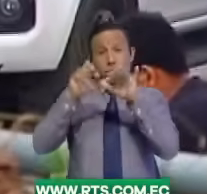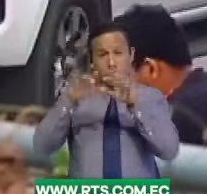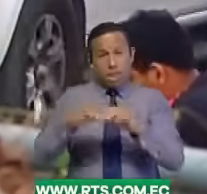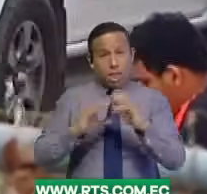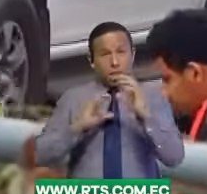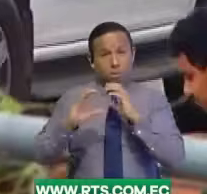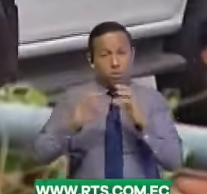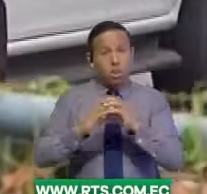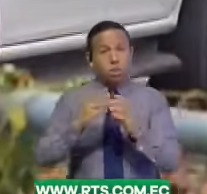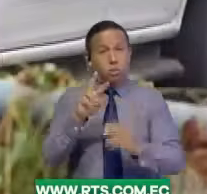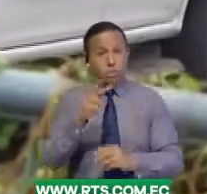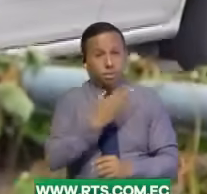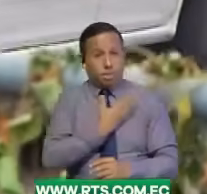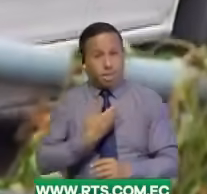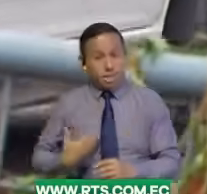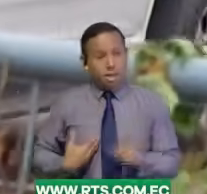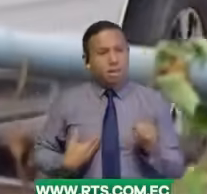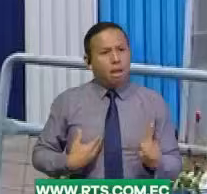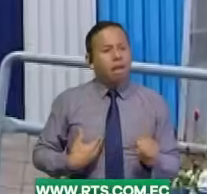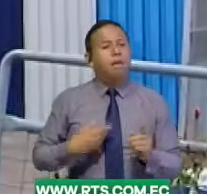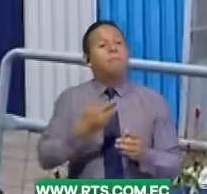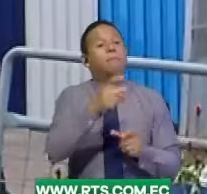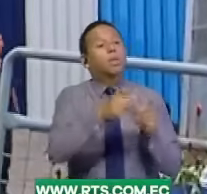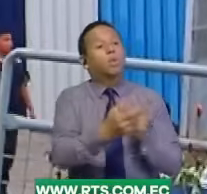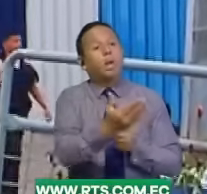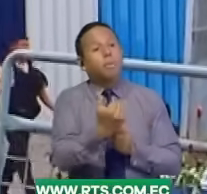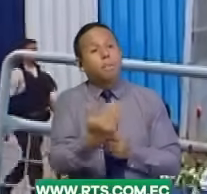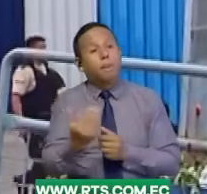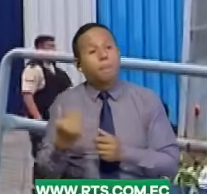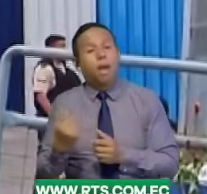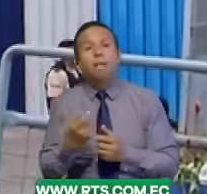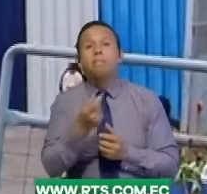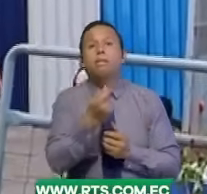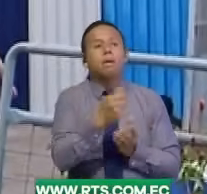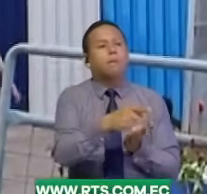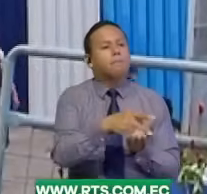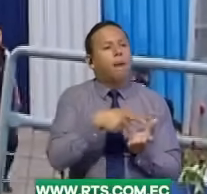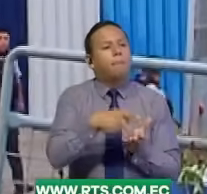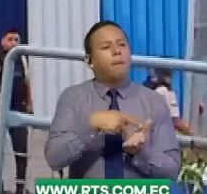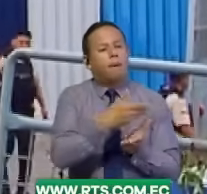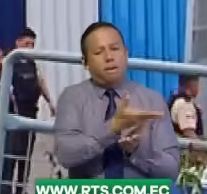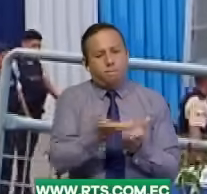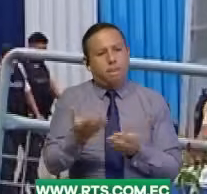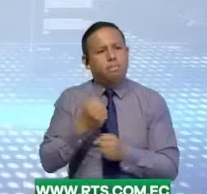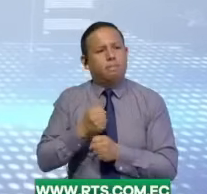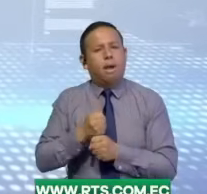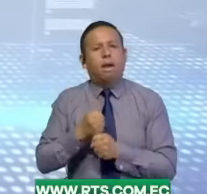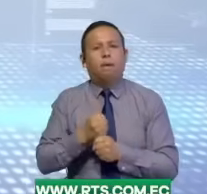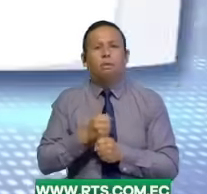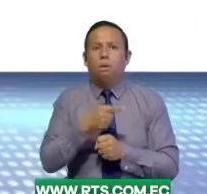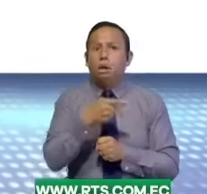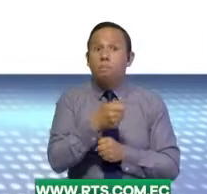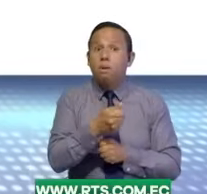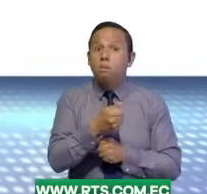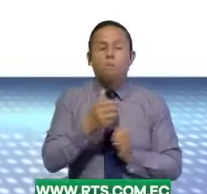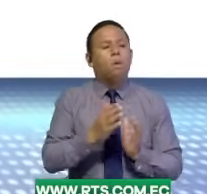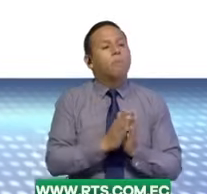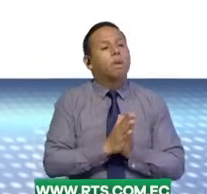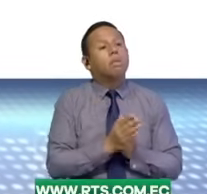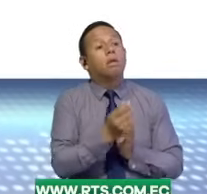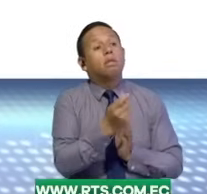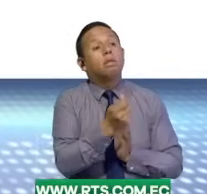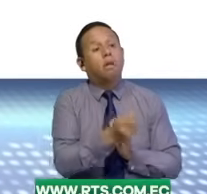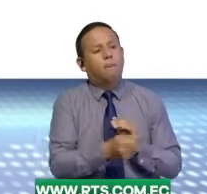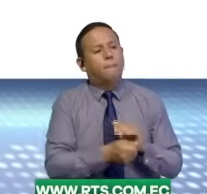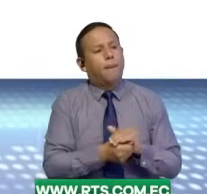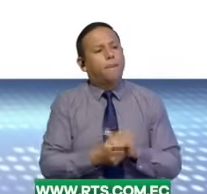para realizar tráfico de influencias en calidad de autor directo. Específicamente, habría pedido diezmos a cambio de